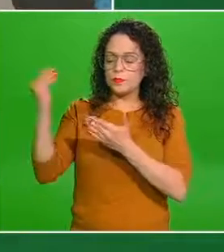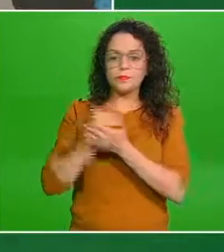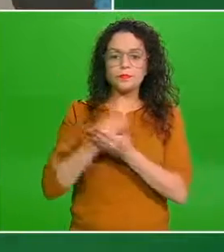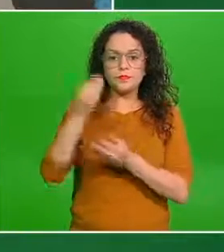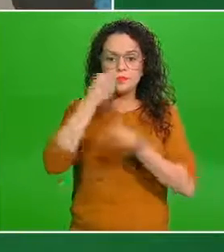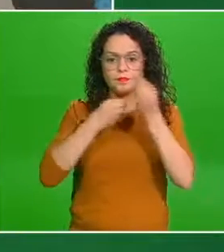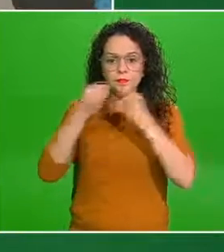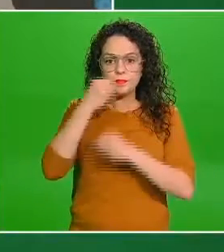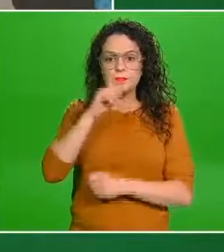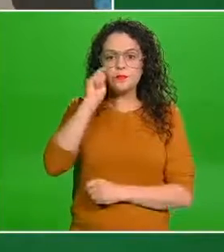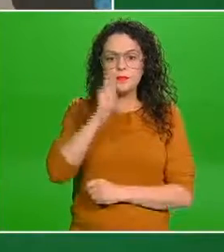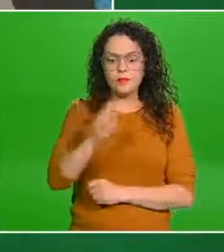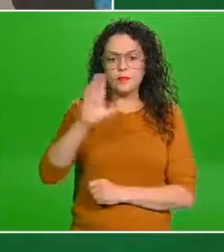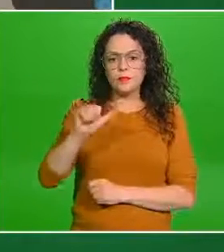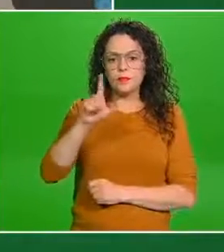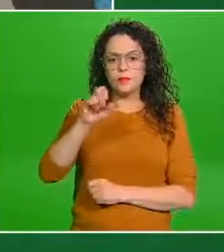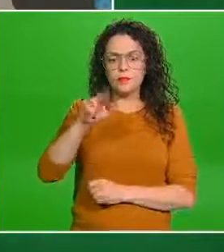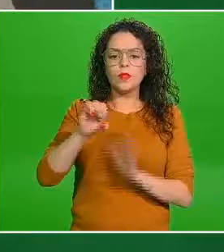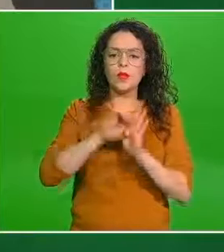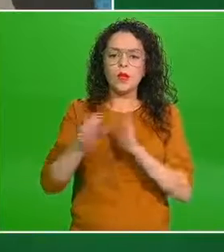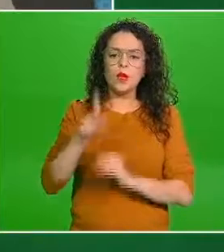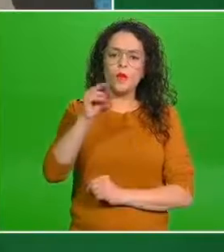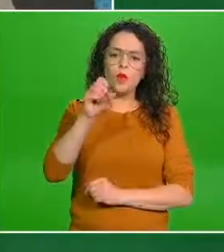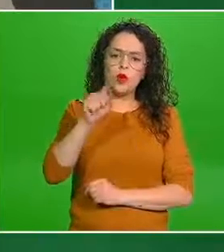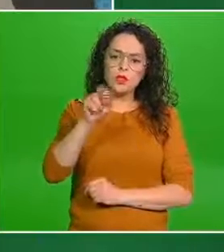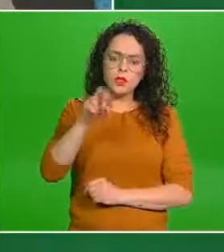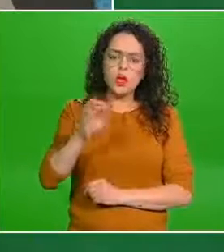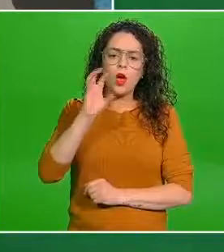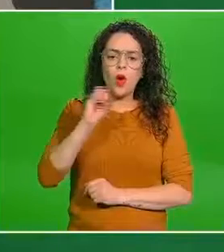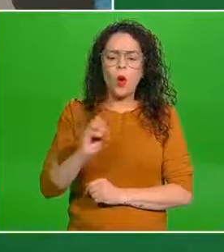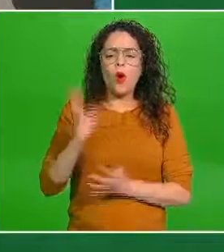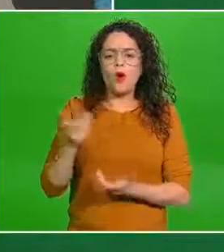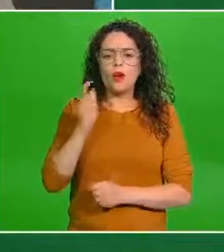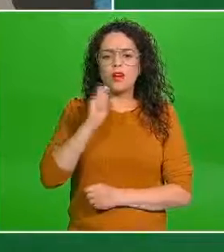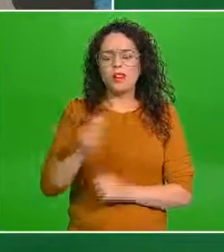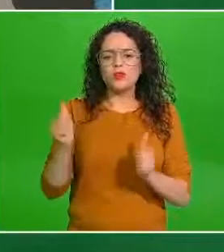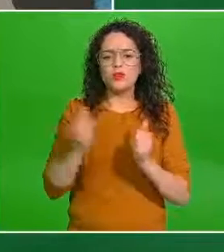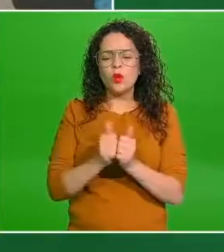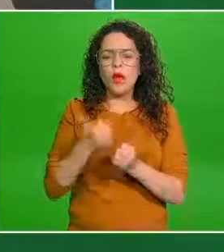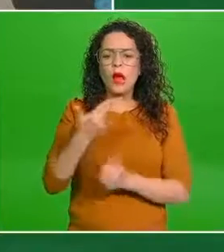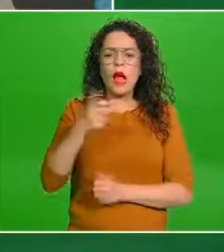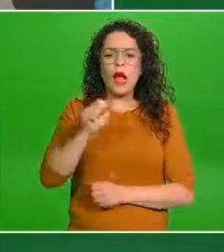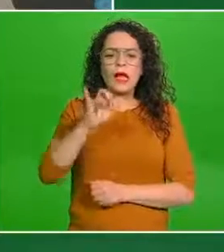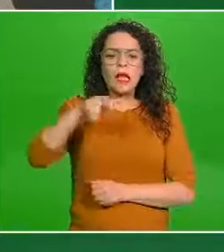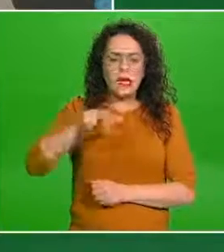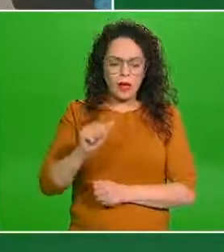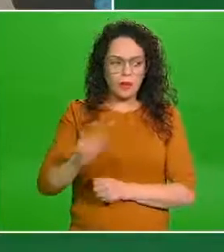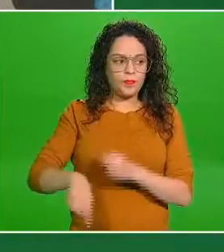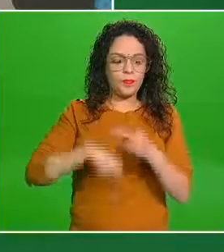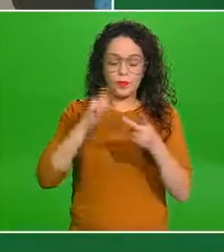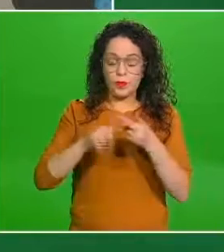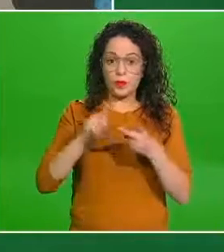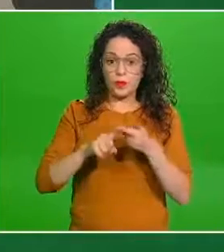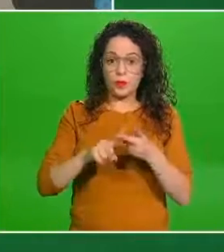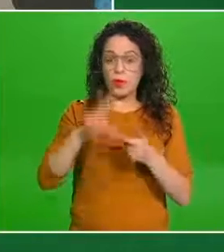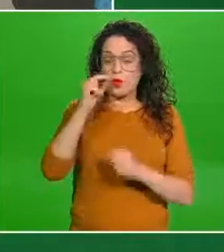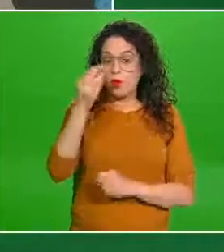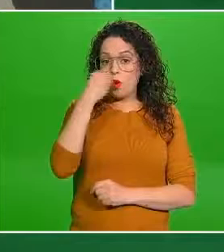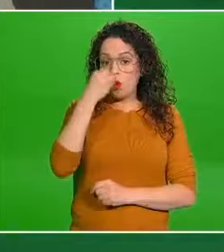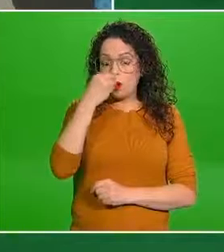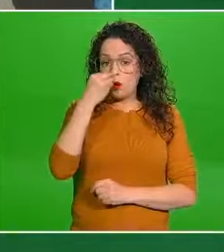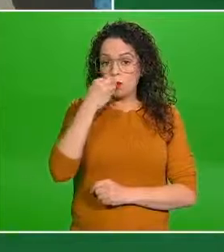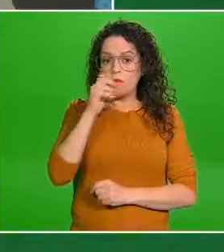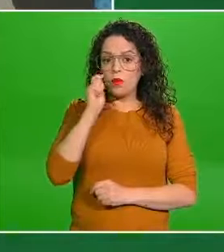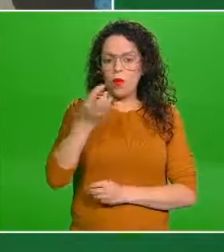alimentos altamente calóricos como postres y productos elaborados a base de harinas. Número 2, no consumas